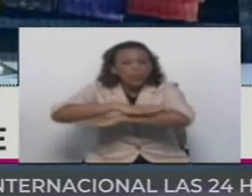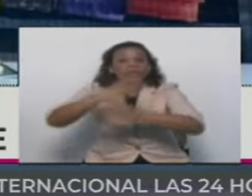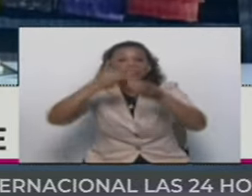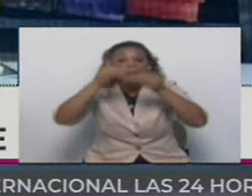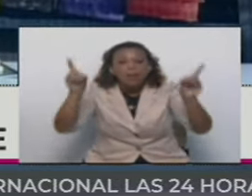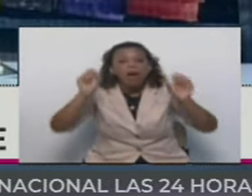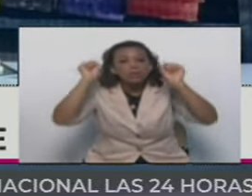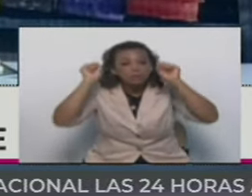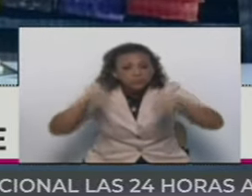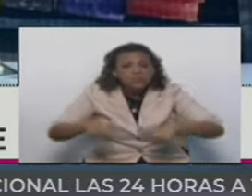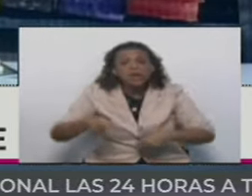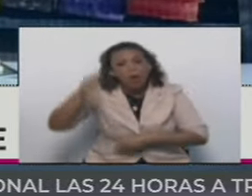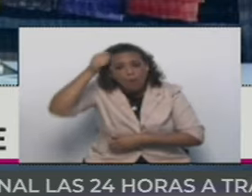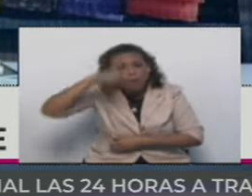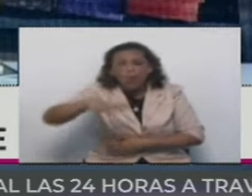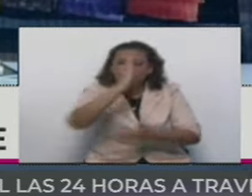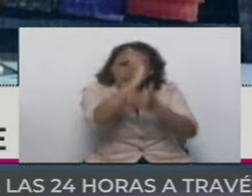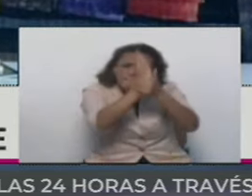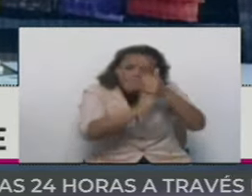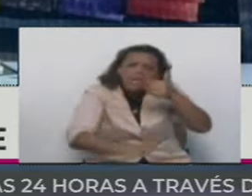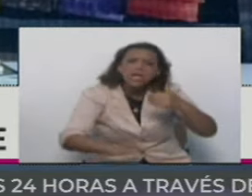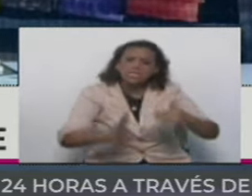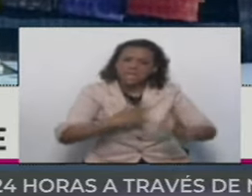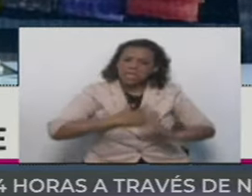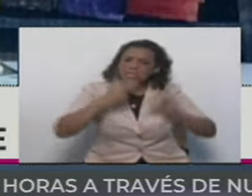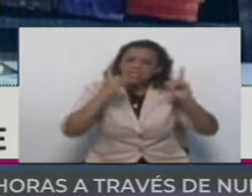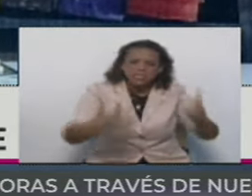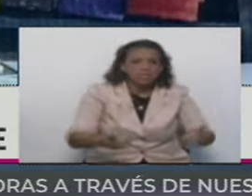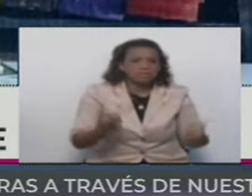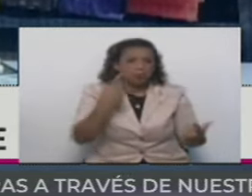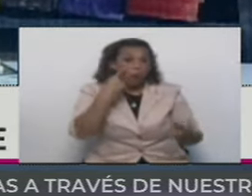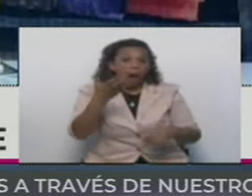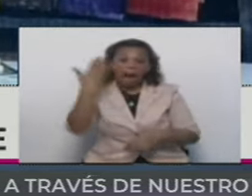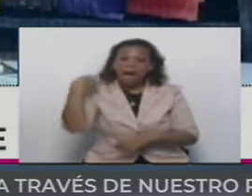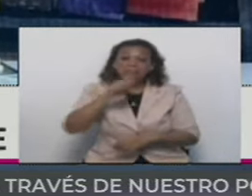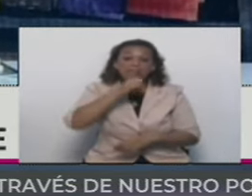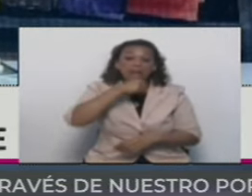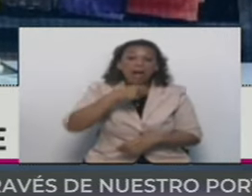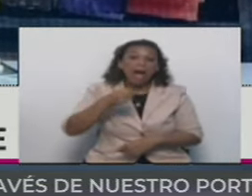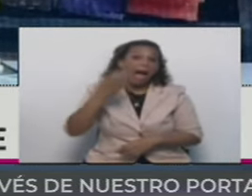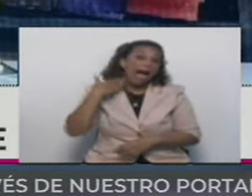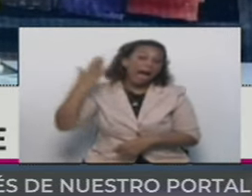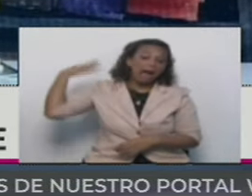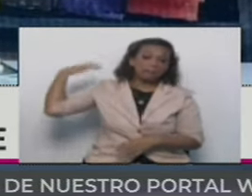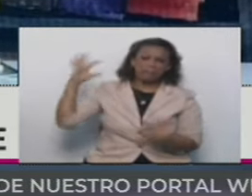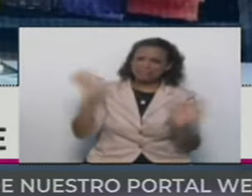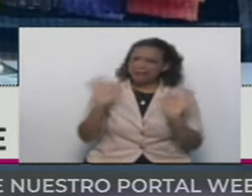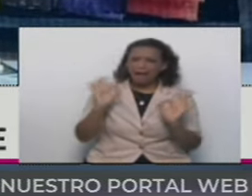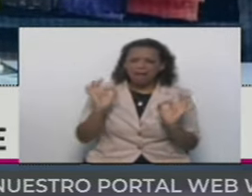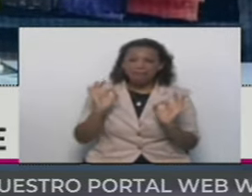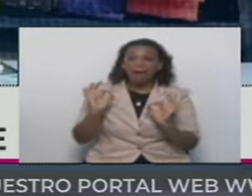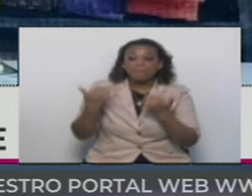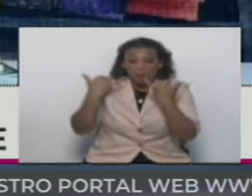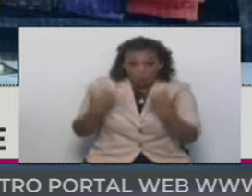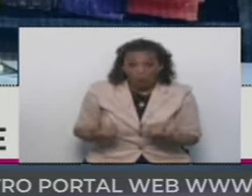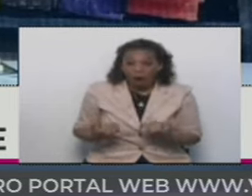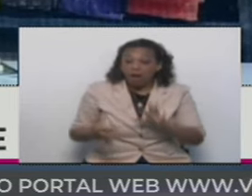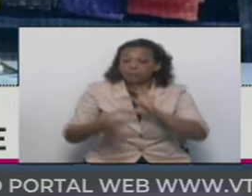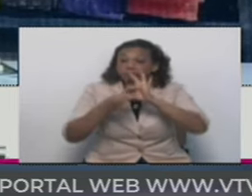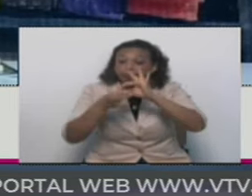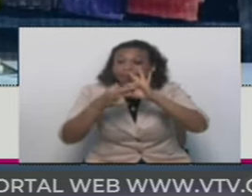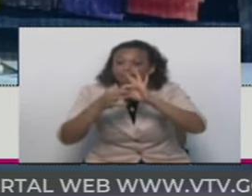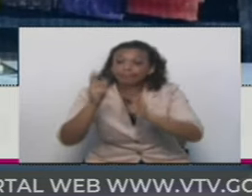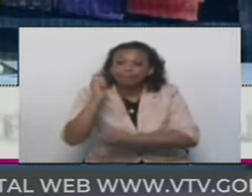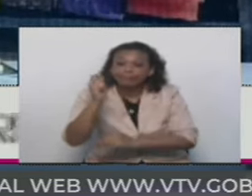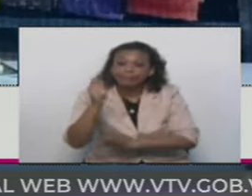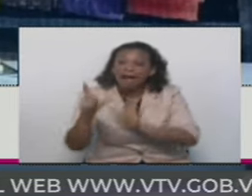democracia, somos el pueblo de a pie. Eso nunca se había dado en nuestra historia. y estamos apegados a la Constitución,